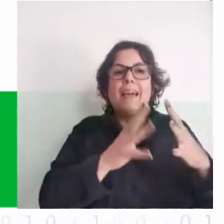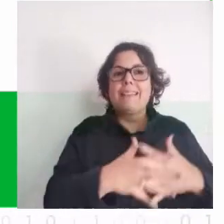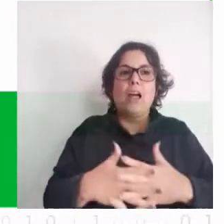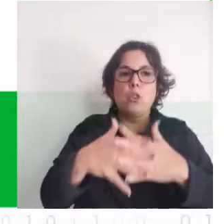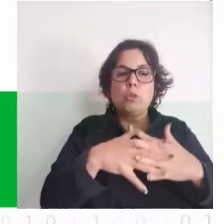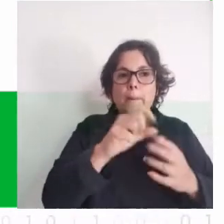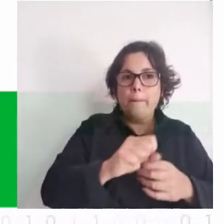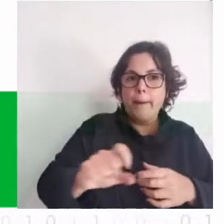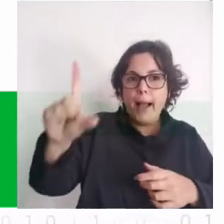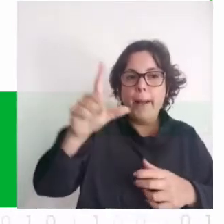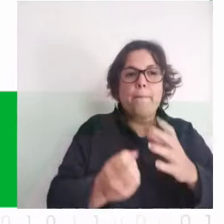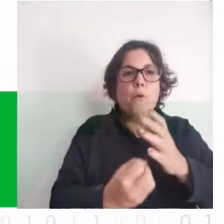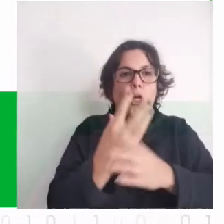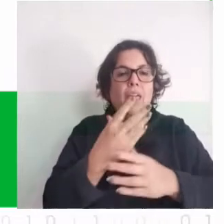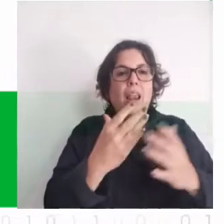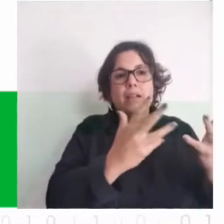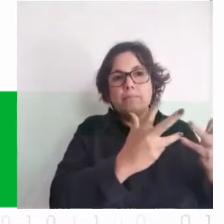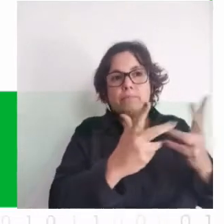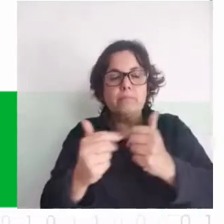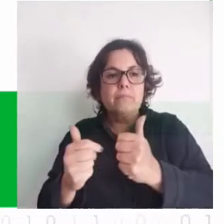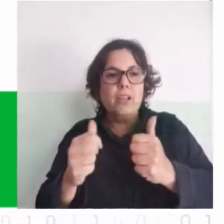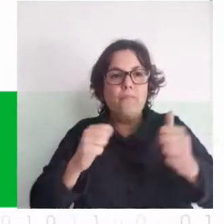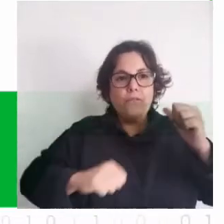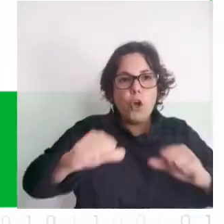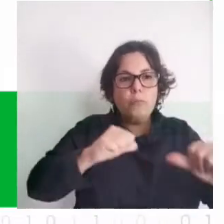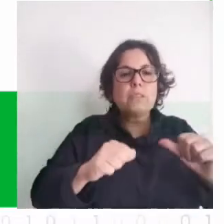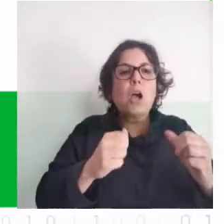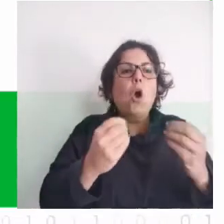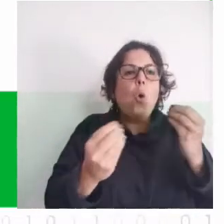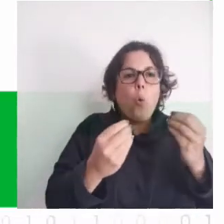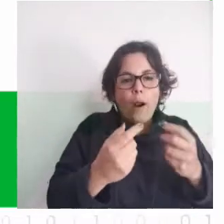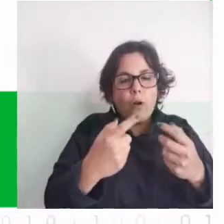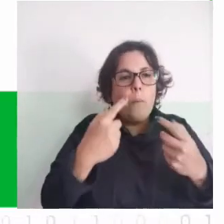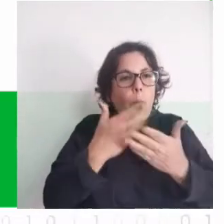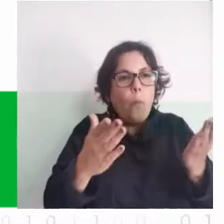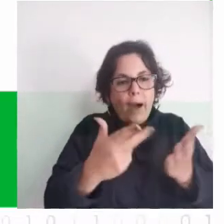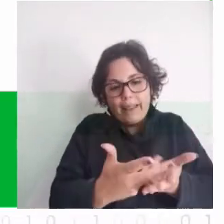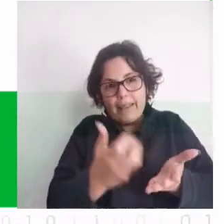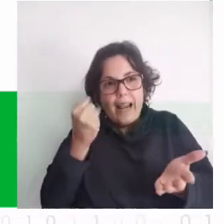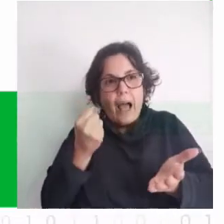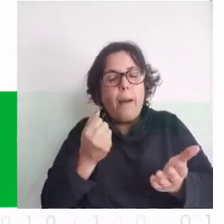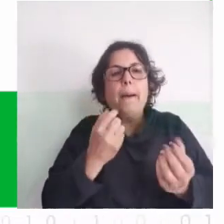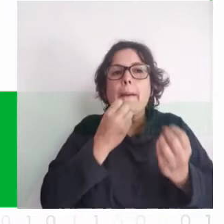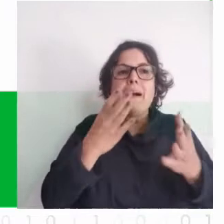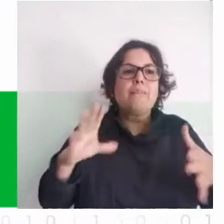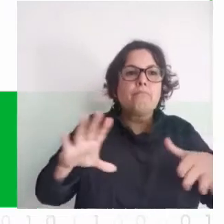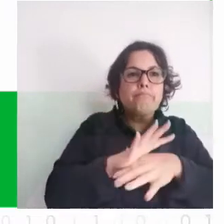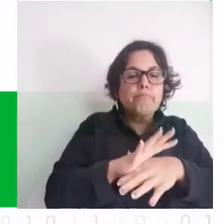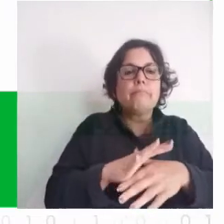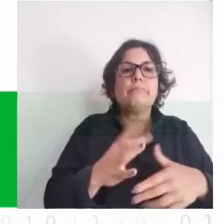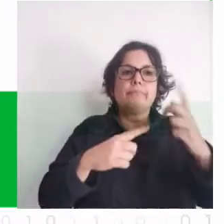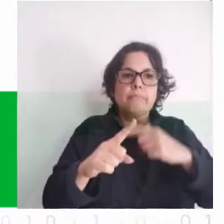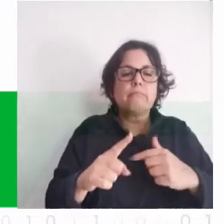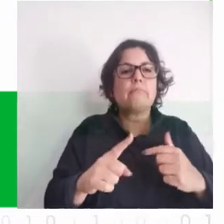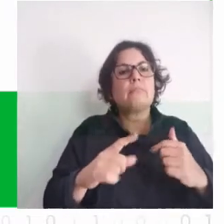sigue el modelo de secuenciar biopsias para informar cuál sería el tratamiento más efectivo. Entonces se usan